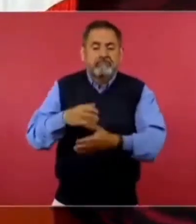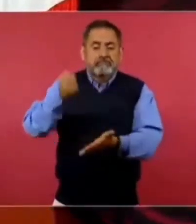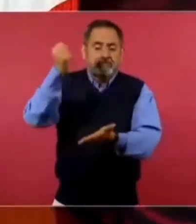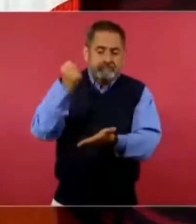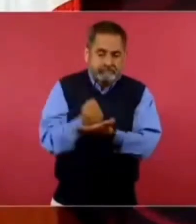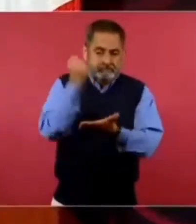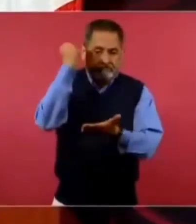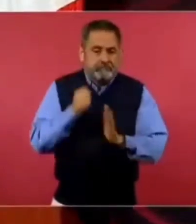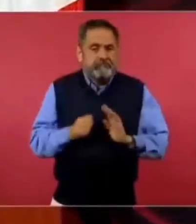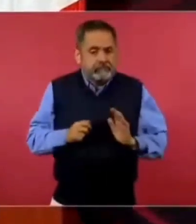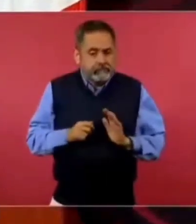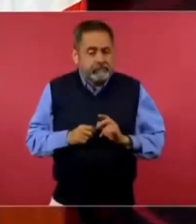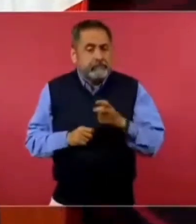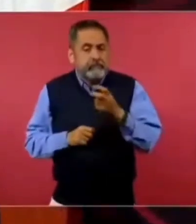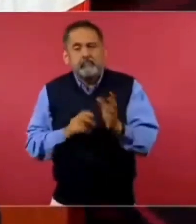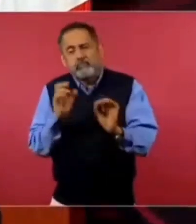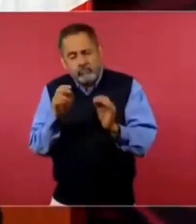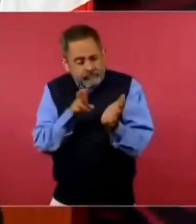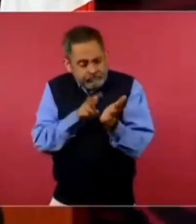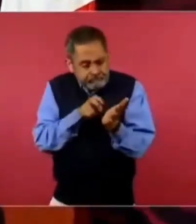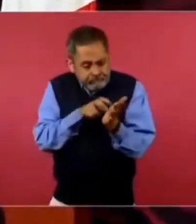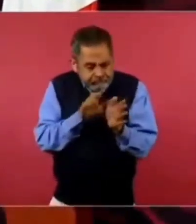incluso modifica